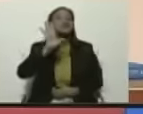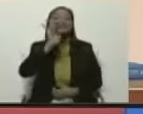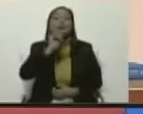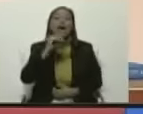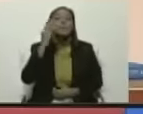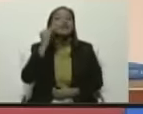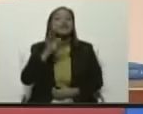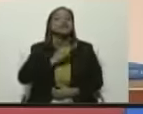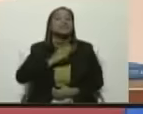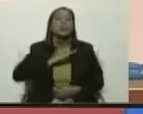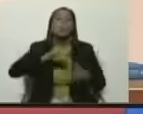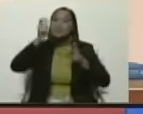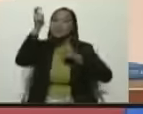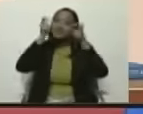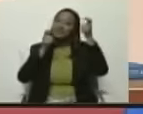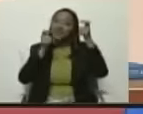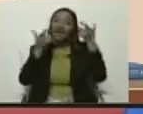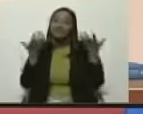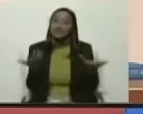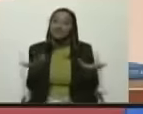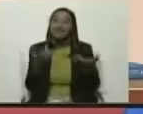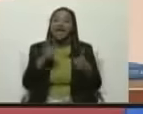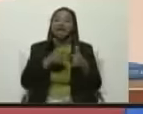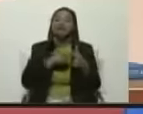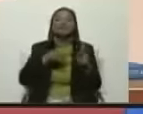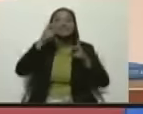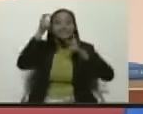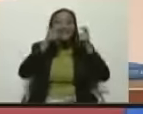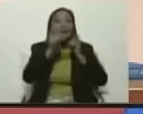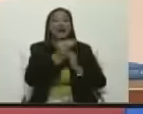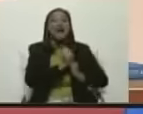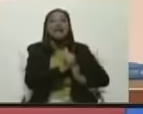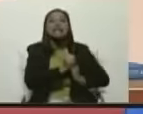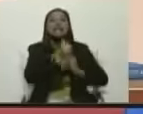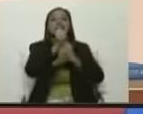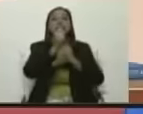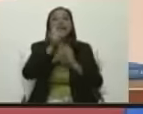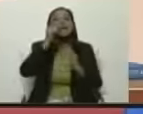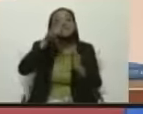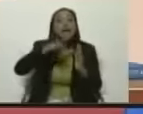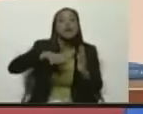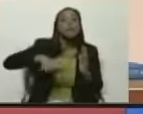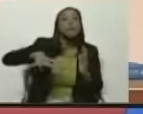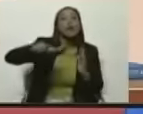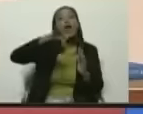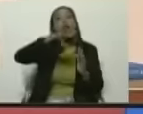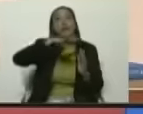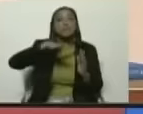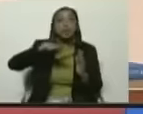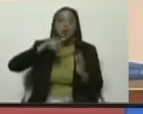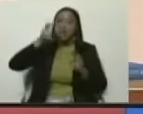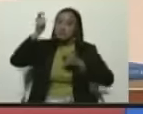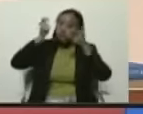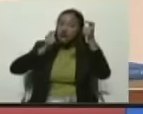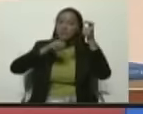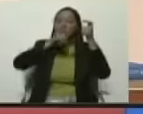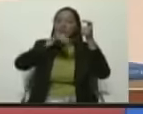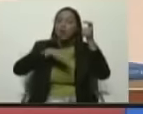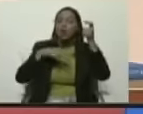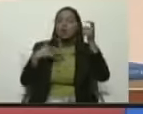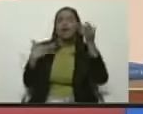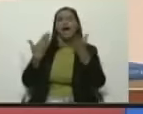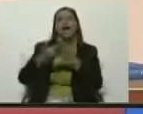Es el referente de los pueblos libres del mundo, de los pueblos que no se arrodillan ante el imperialismo, porque tiene un